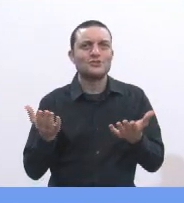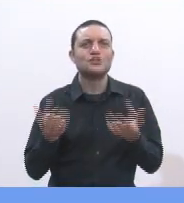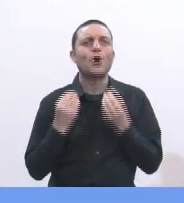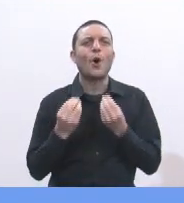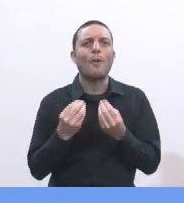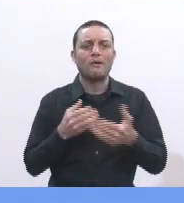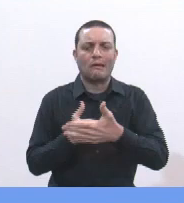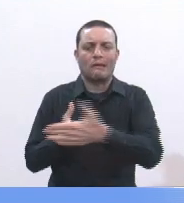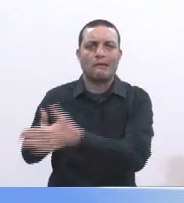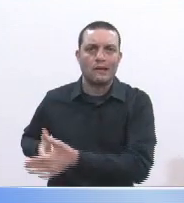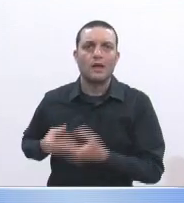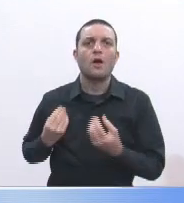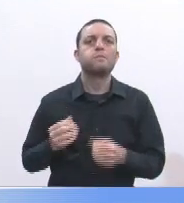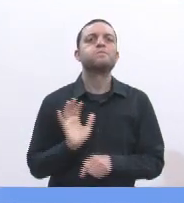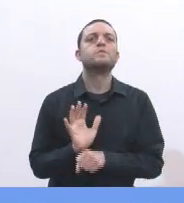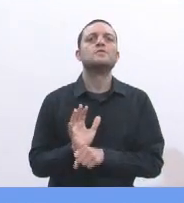la de confianza